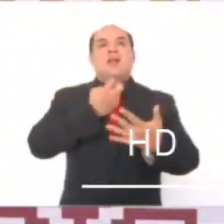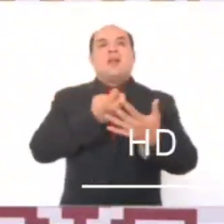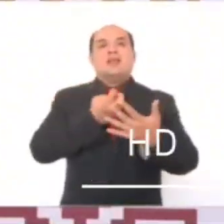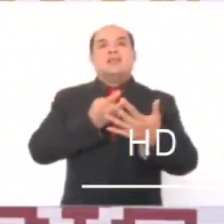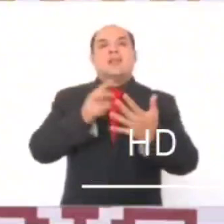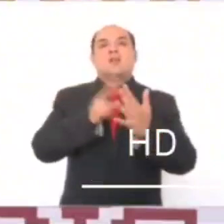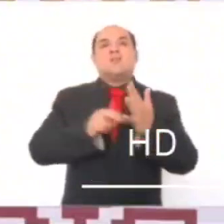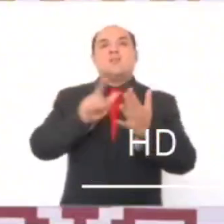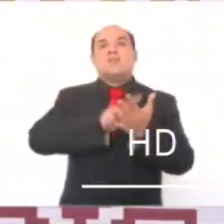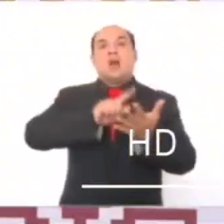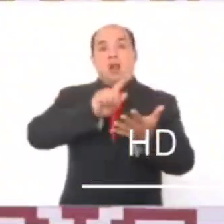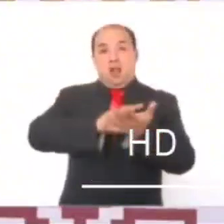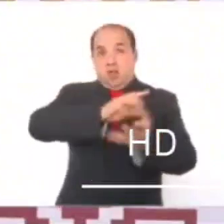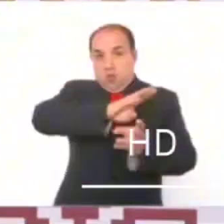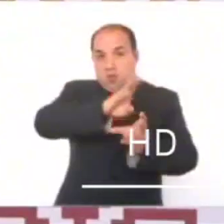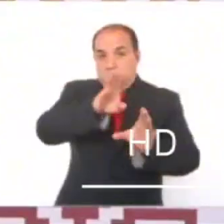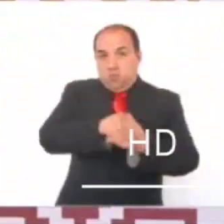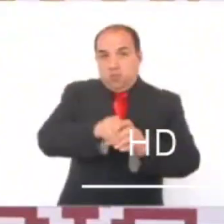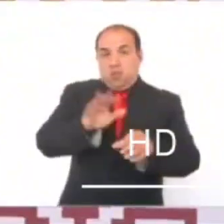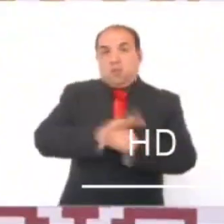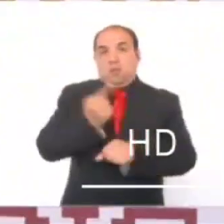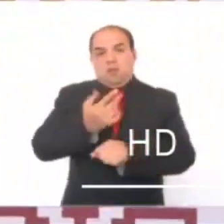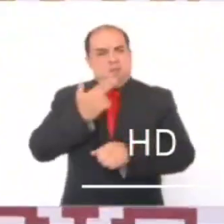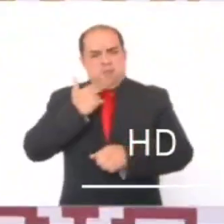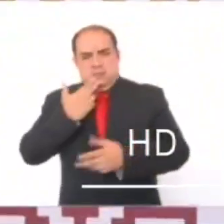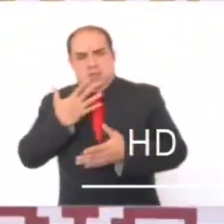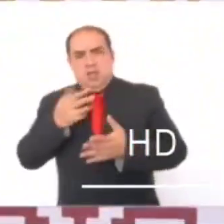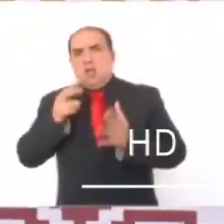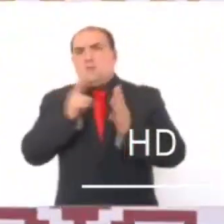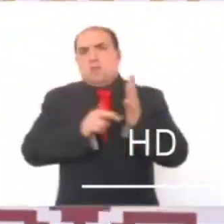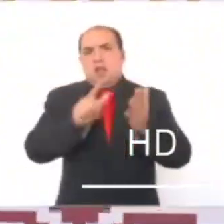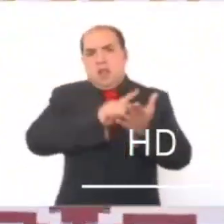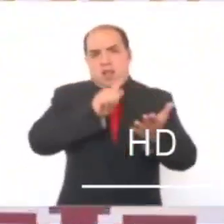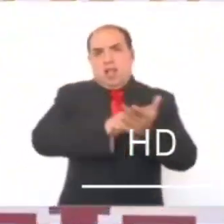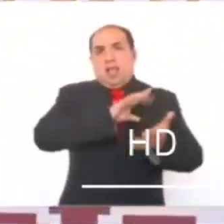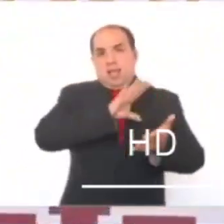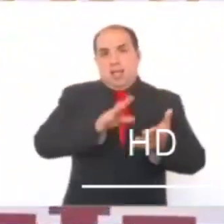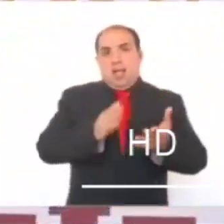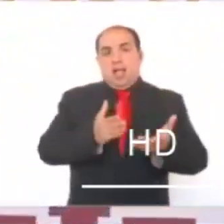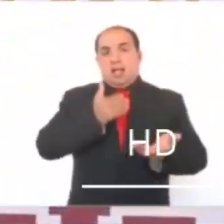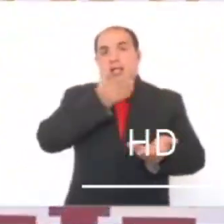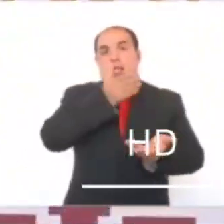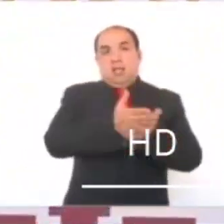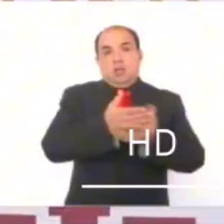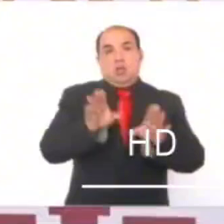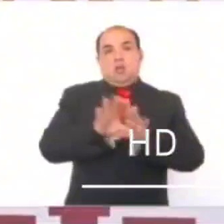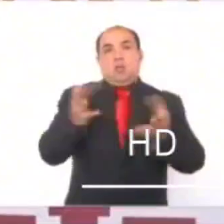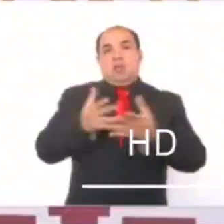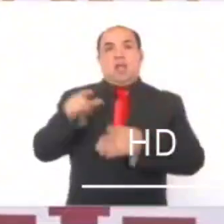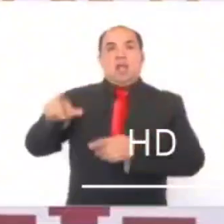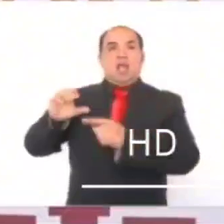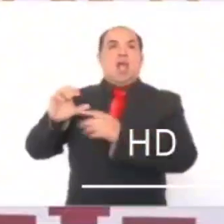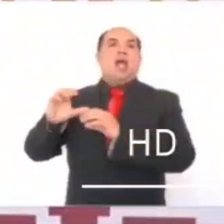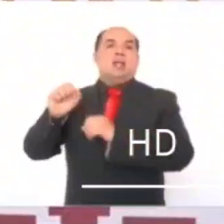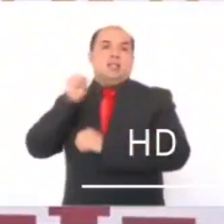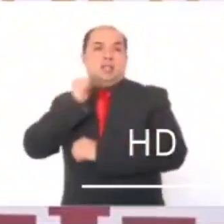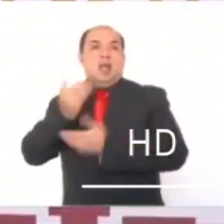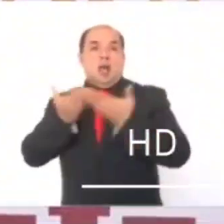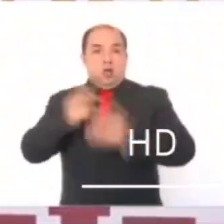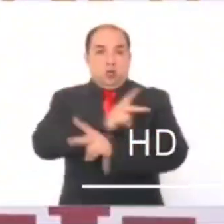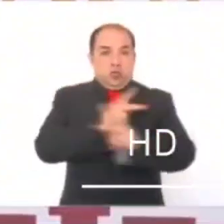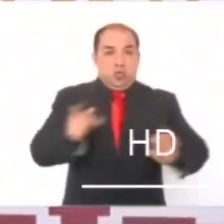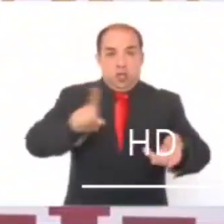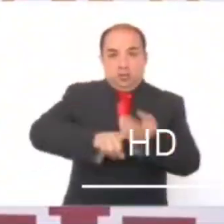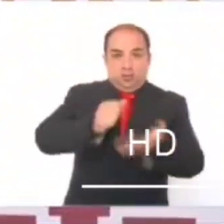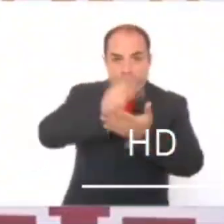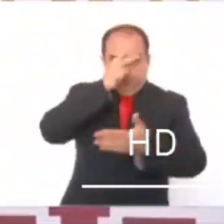reforma integral, porque de nada nos servía que se modificara la Ley General de Acceso, como lo hicimos en el Senado y ahora ustedes en